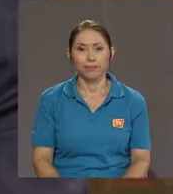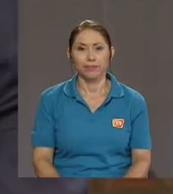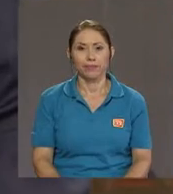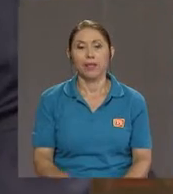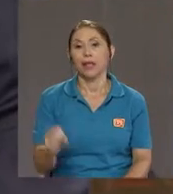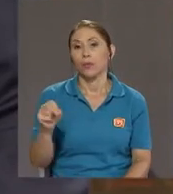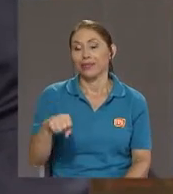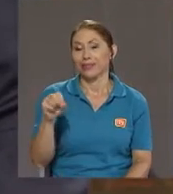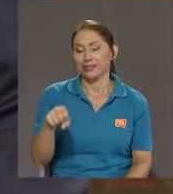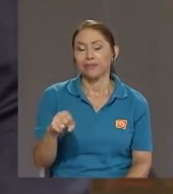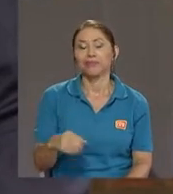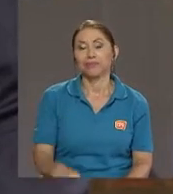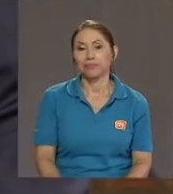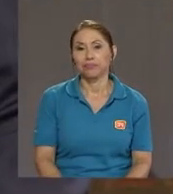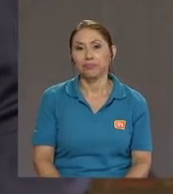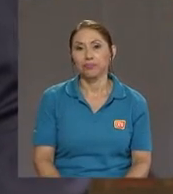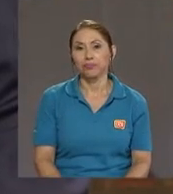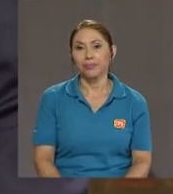esa decisión